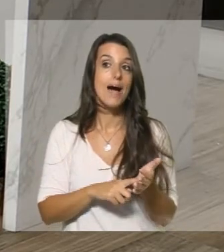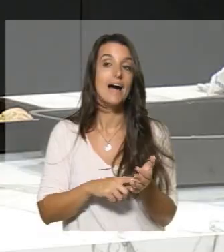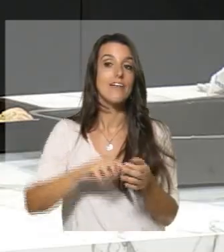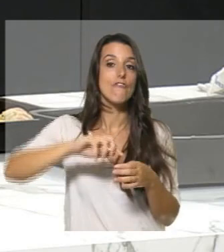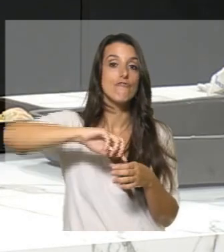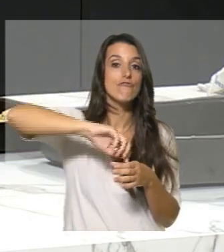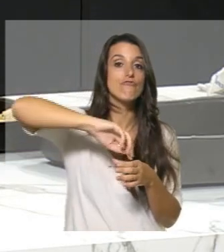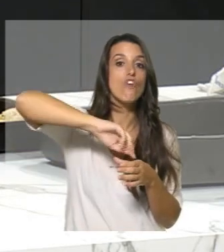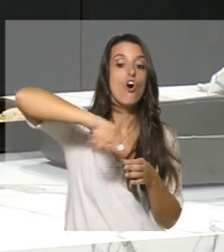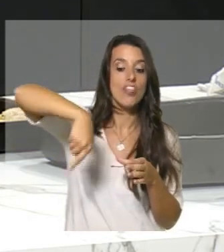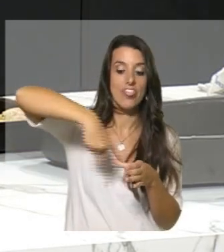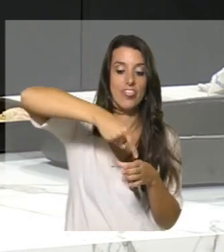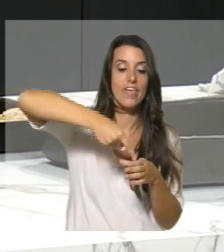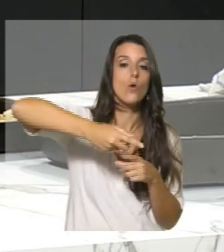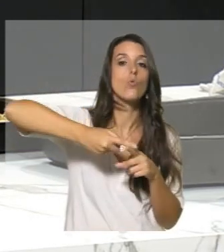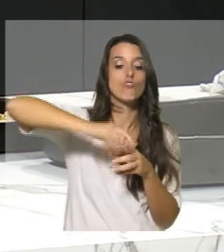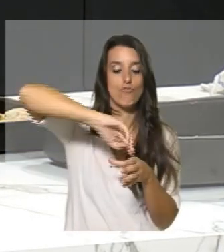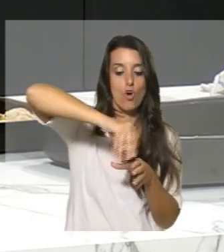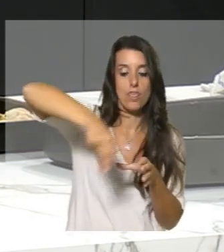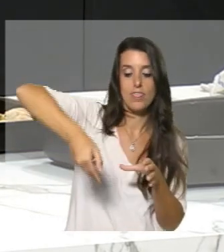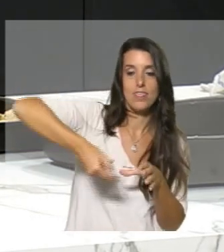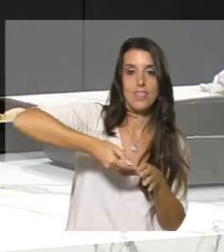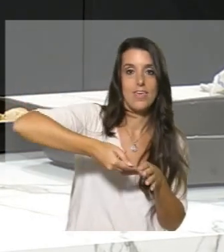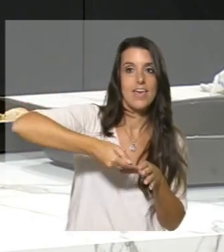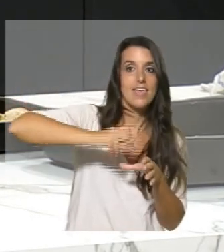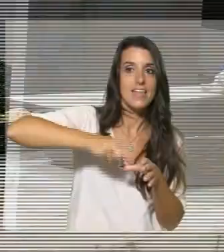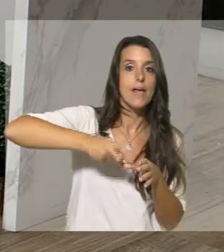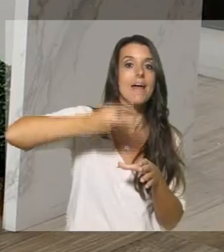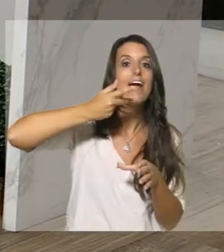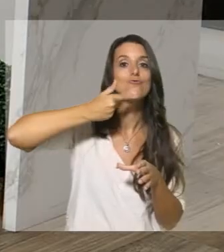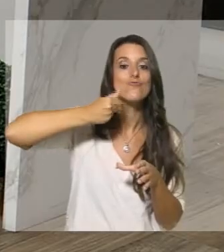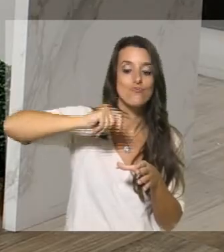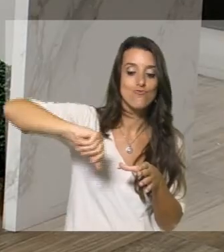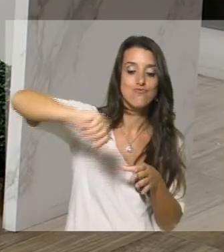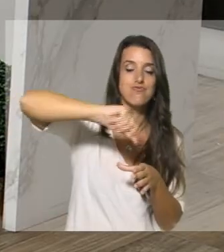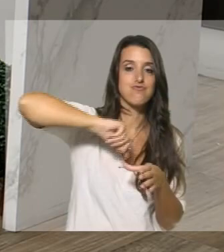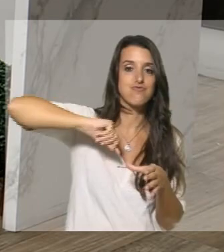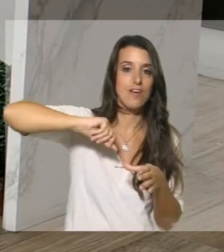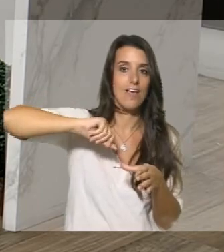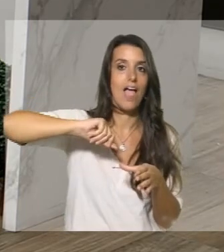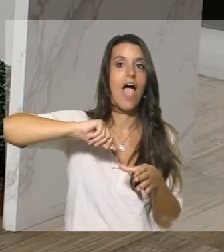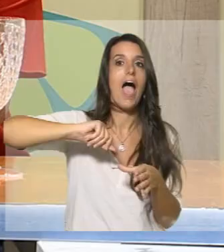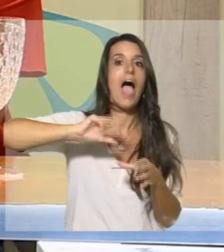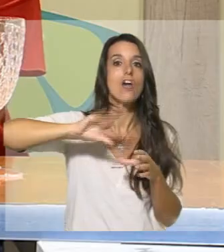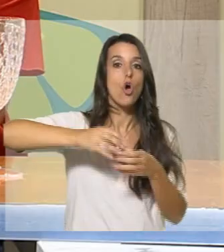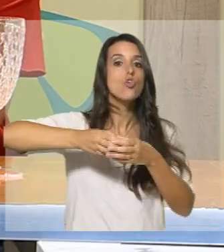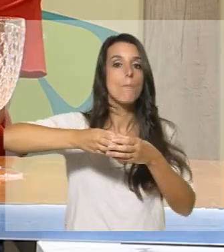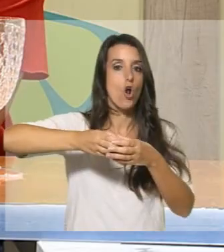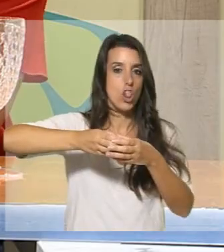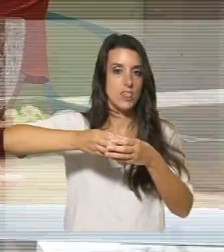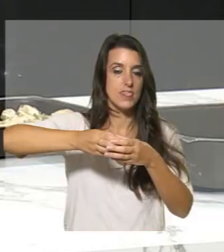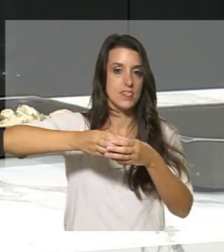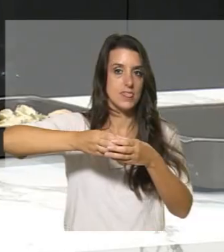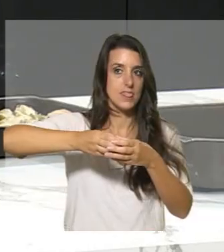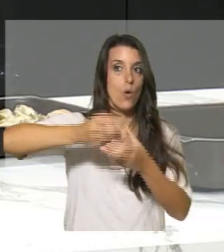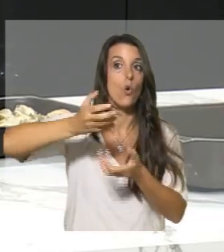por el borde, para que se desprenda y ahí también entre el almíbar. Porque todo eso lo haces en el molde. En el molde. Cuando está